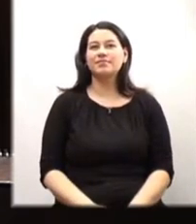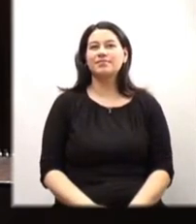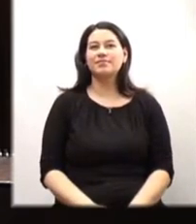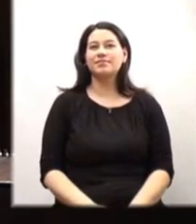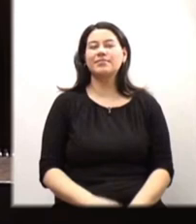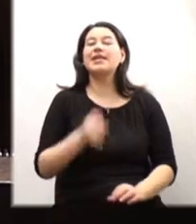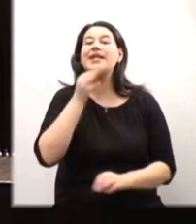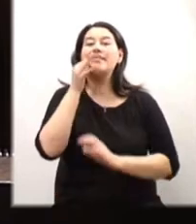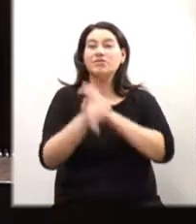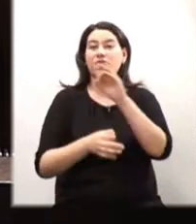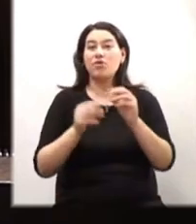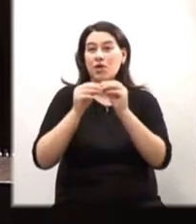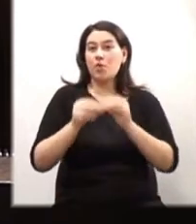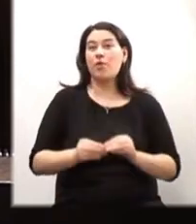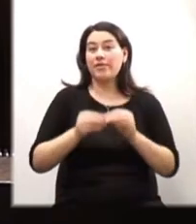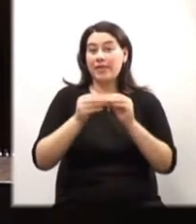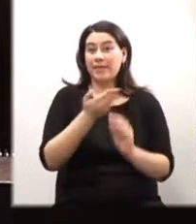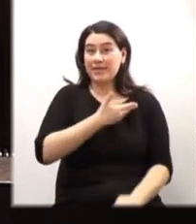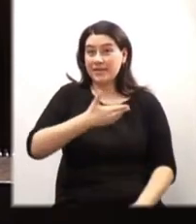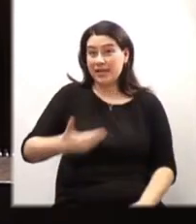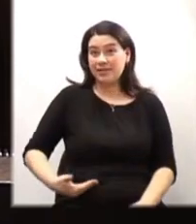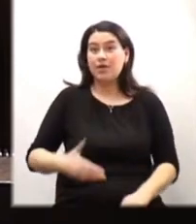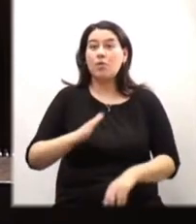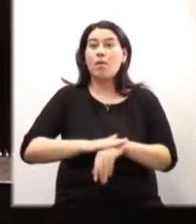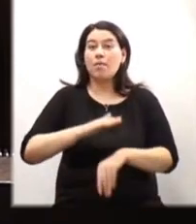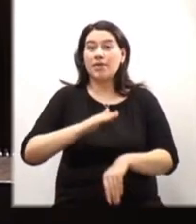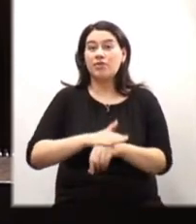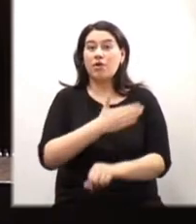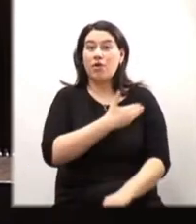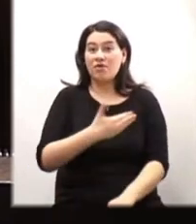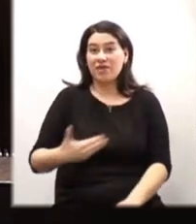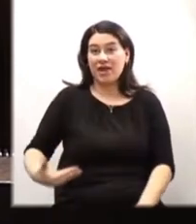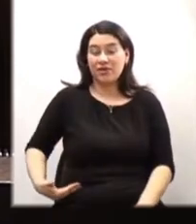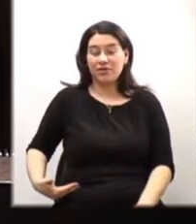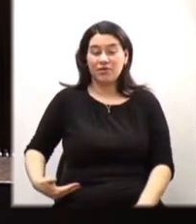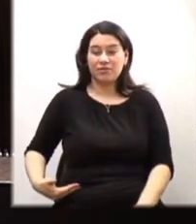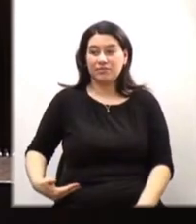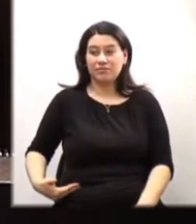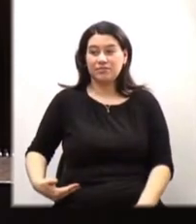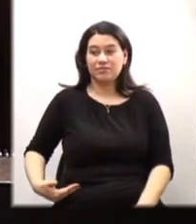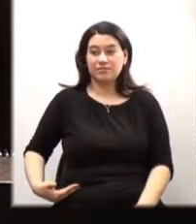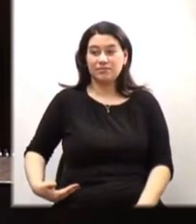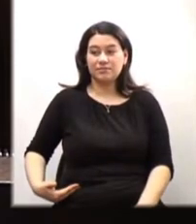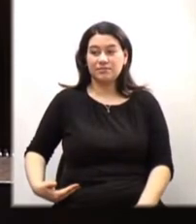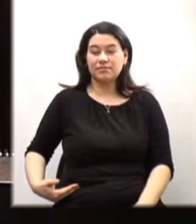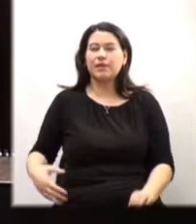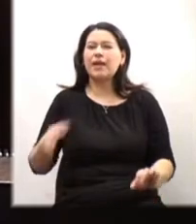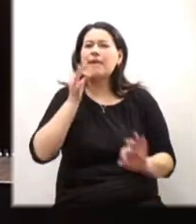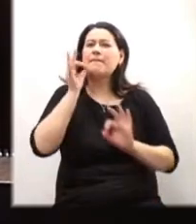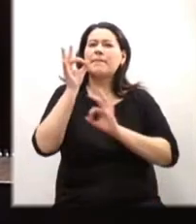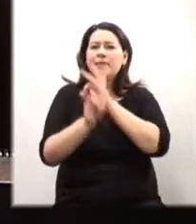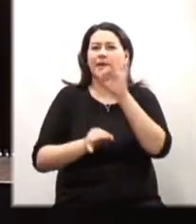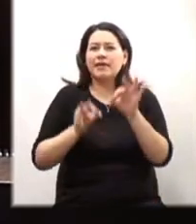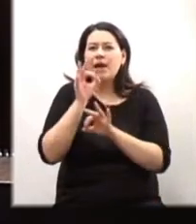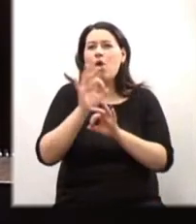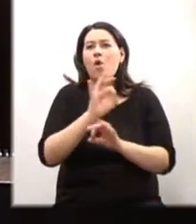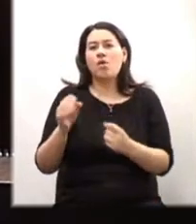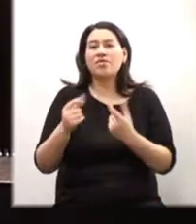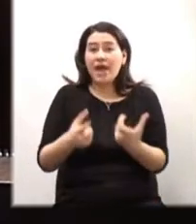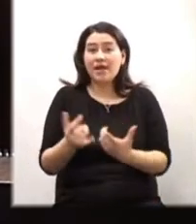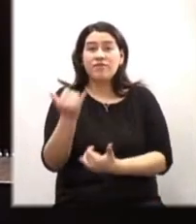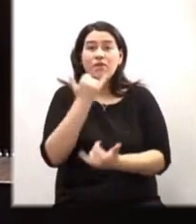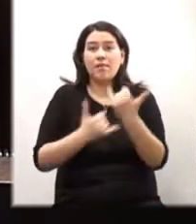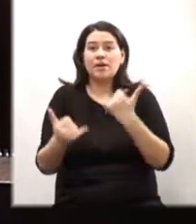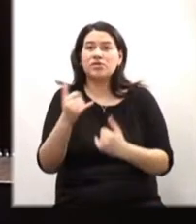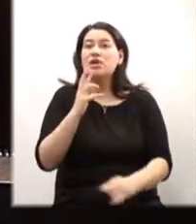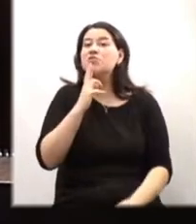La rendición de cuentas, presidente, es una instancia en la cual el gobierno viene a explicar o a informar el resultado